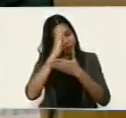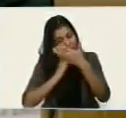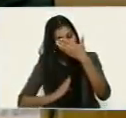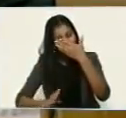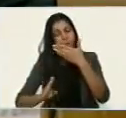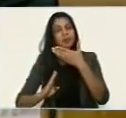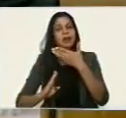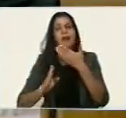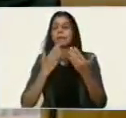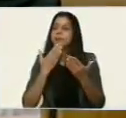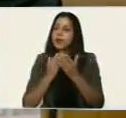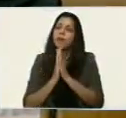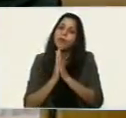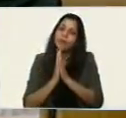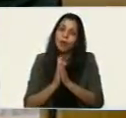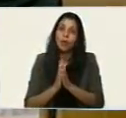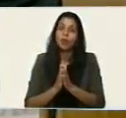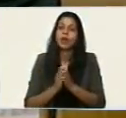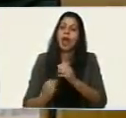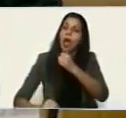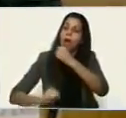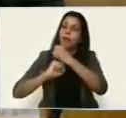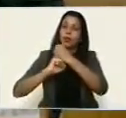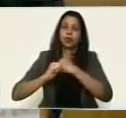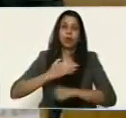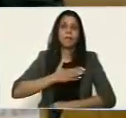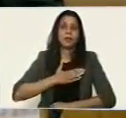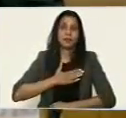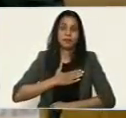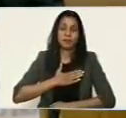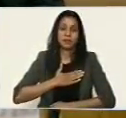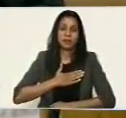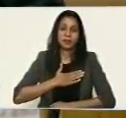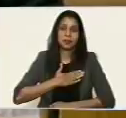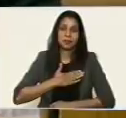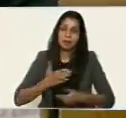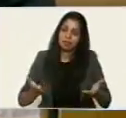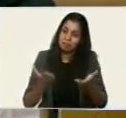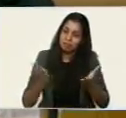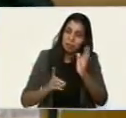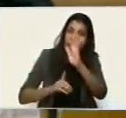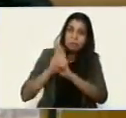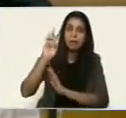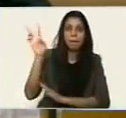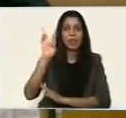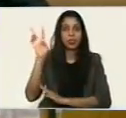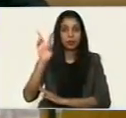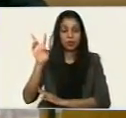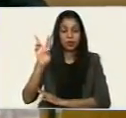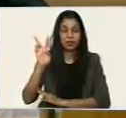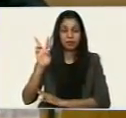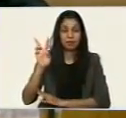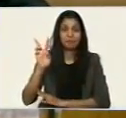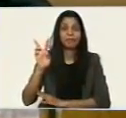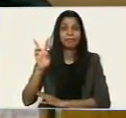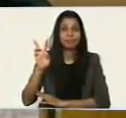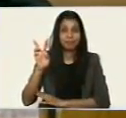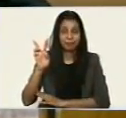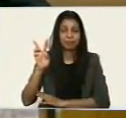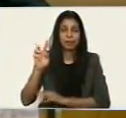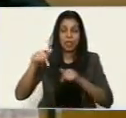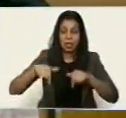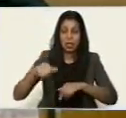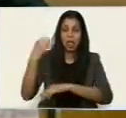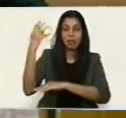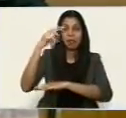el apoyo para salir adelante. para que esta